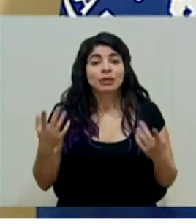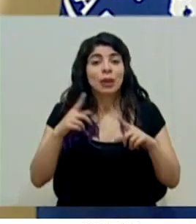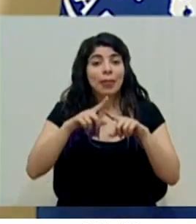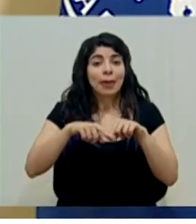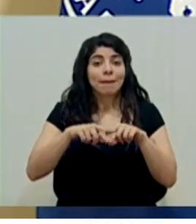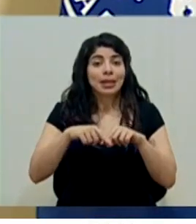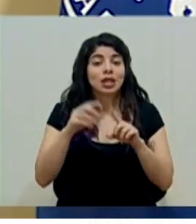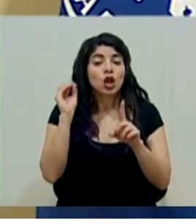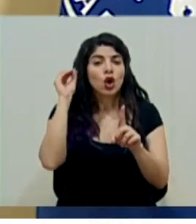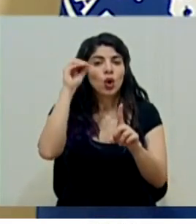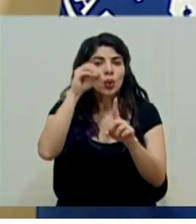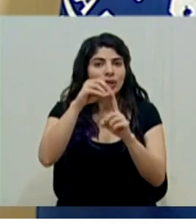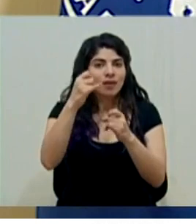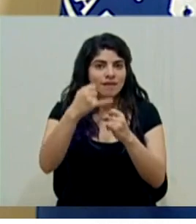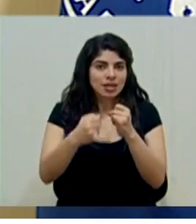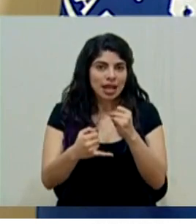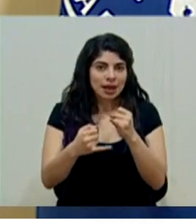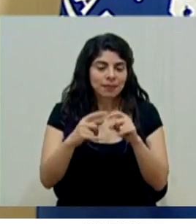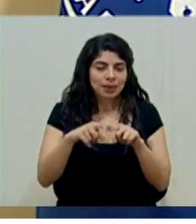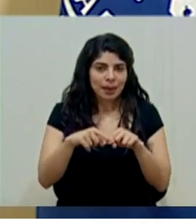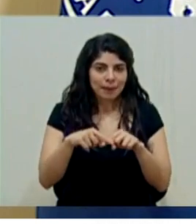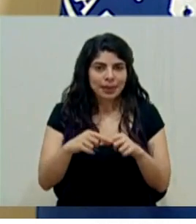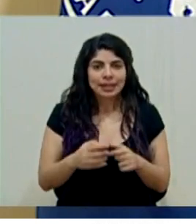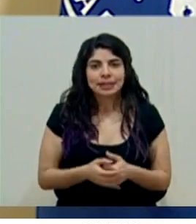Depende de cuál es el objetivo final que uno tiene.